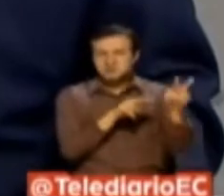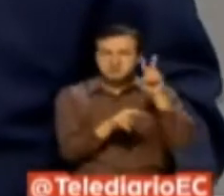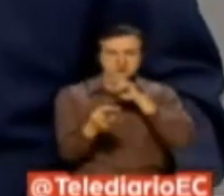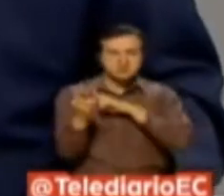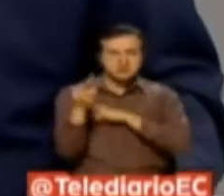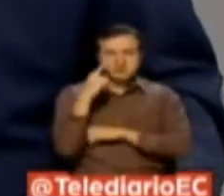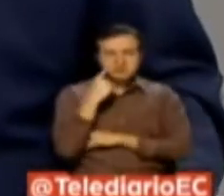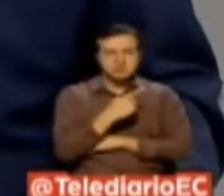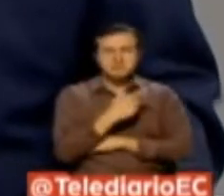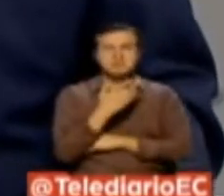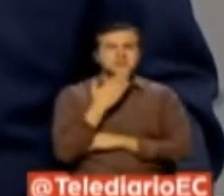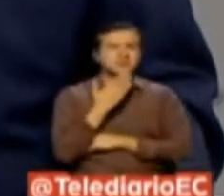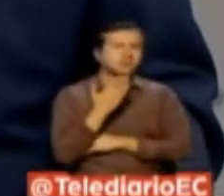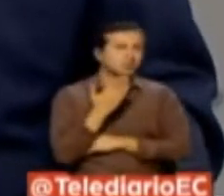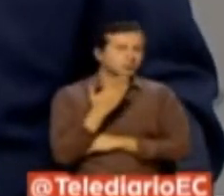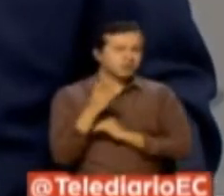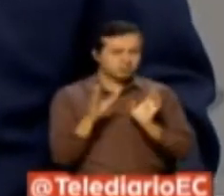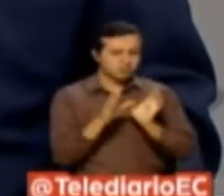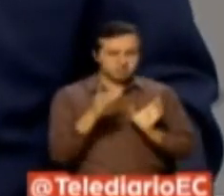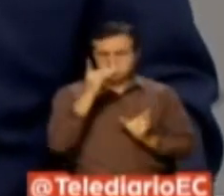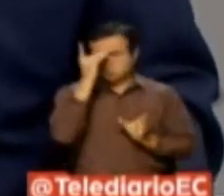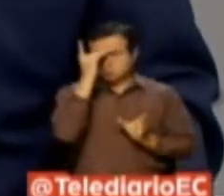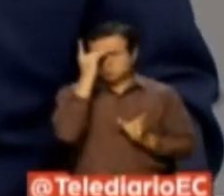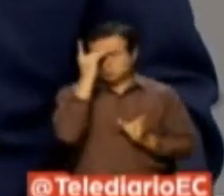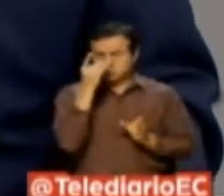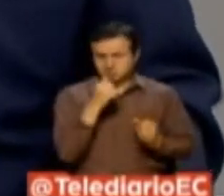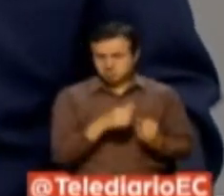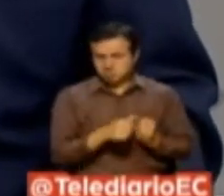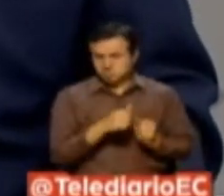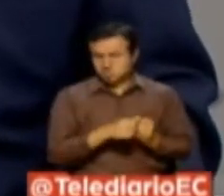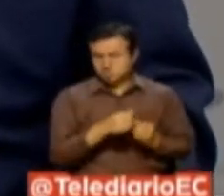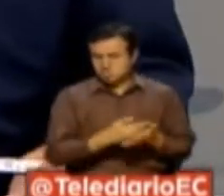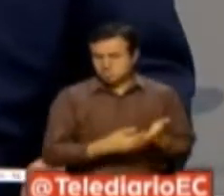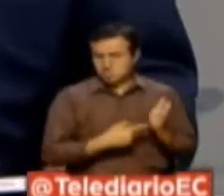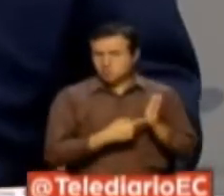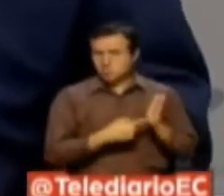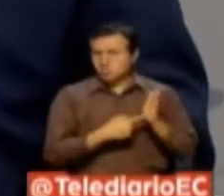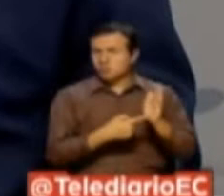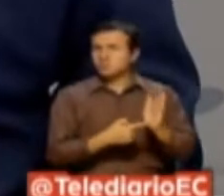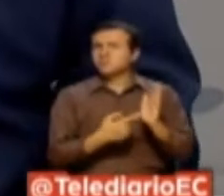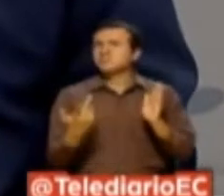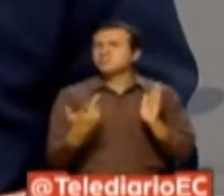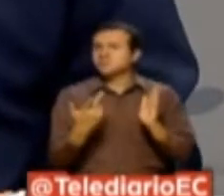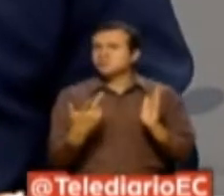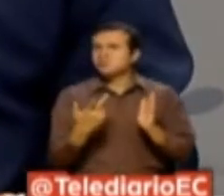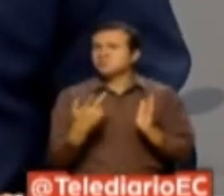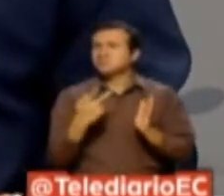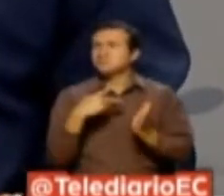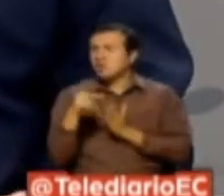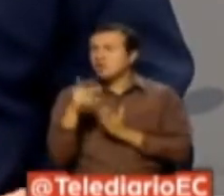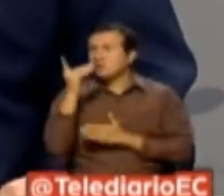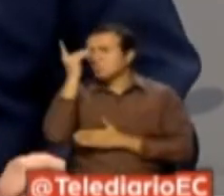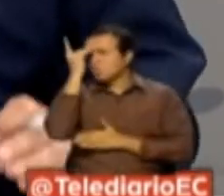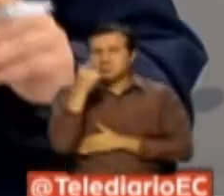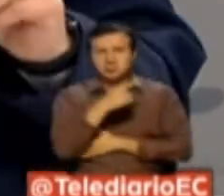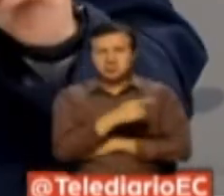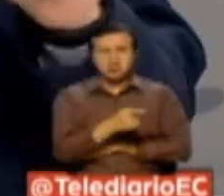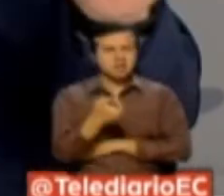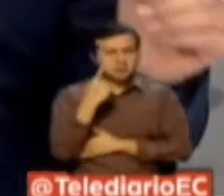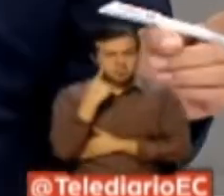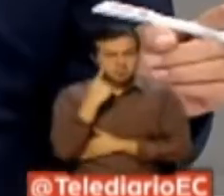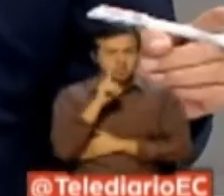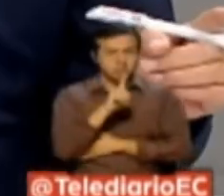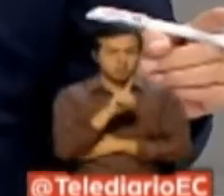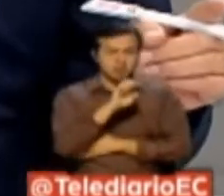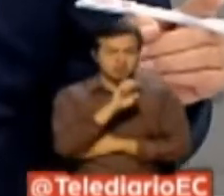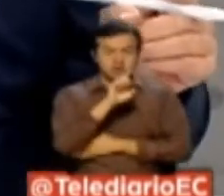operaciones en las que se utilizaron estos llamados siete certificados de tesorería títulos emitidos por el ministerio de finanzas entre